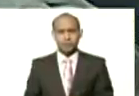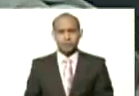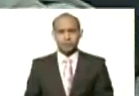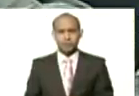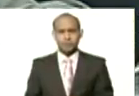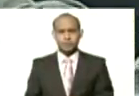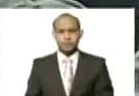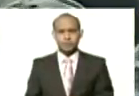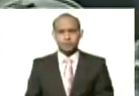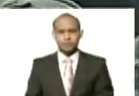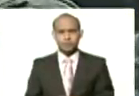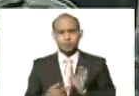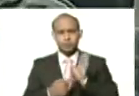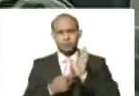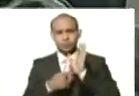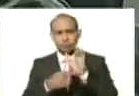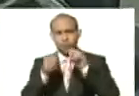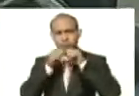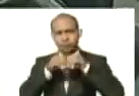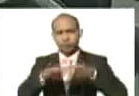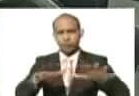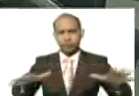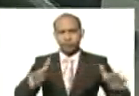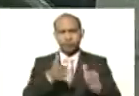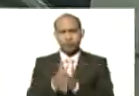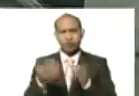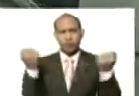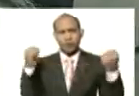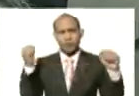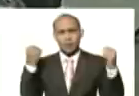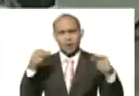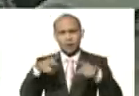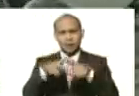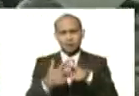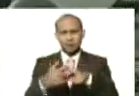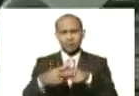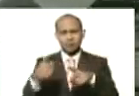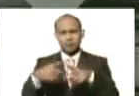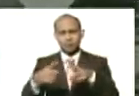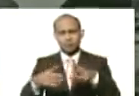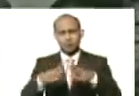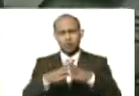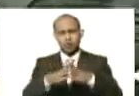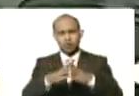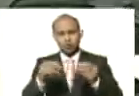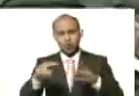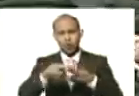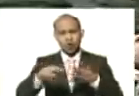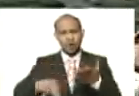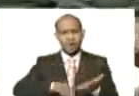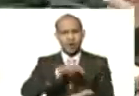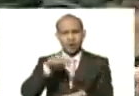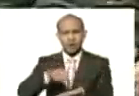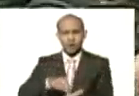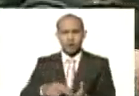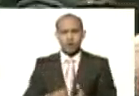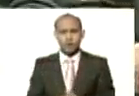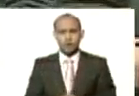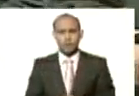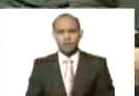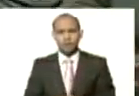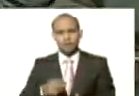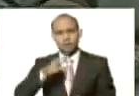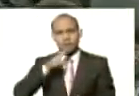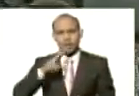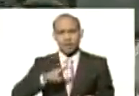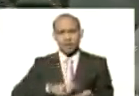la transmisión, difusión de los materiales de todas las regiones, de todas las zonas, de verdad,